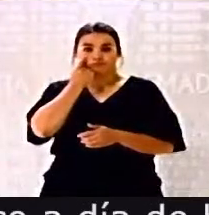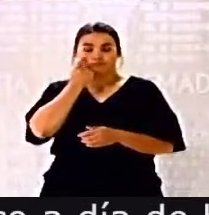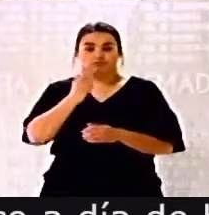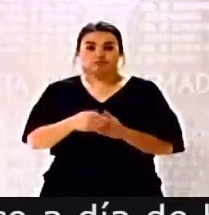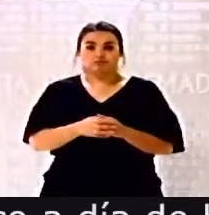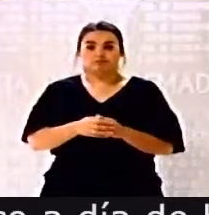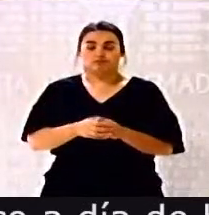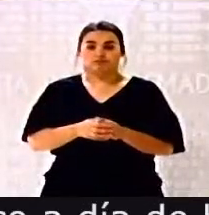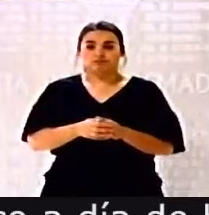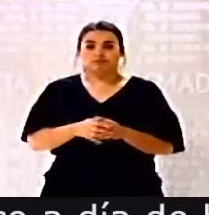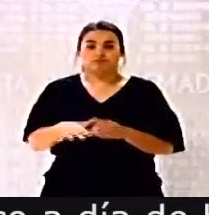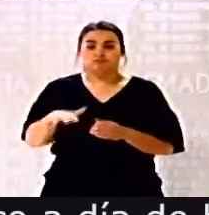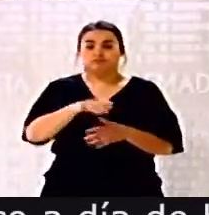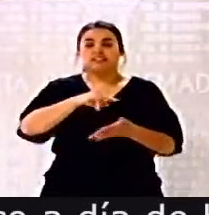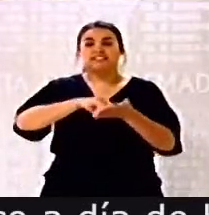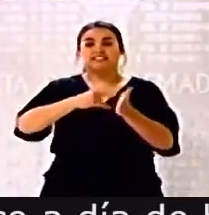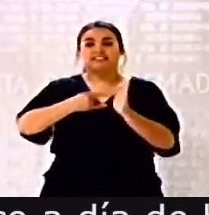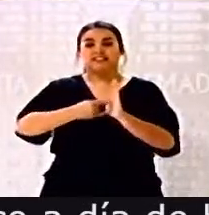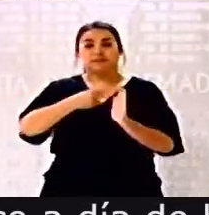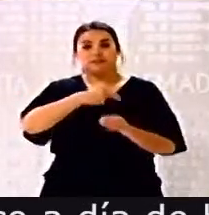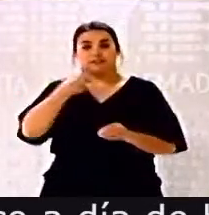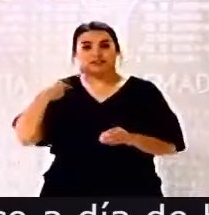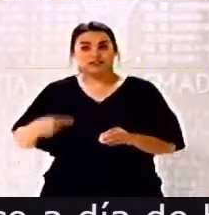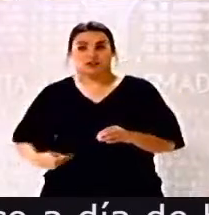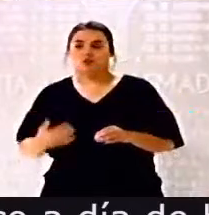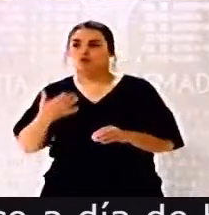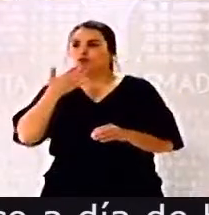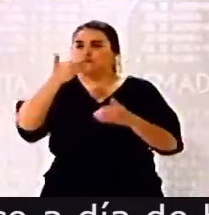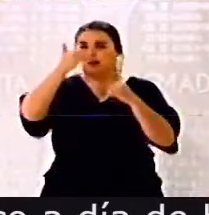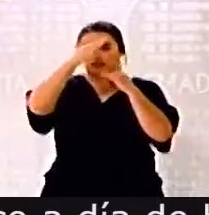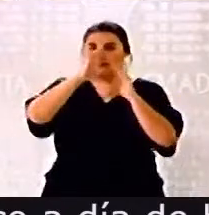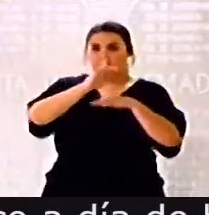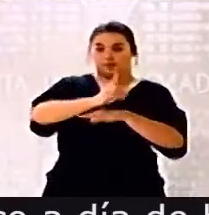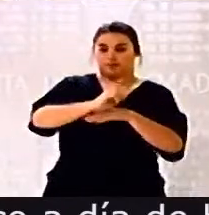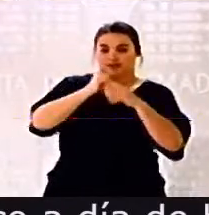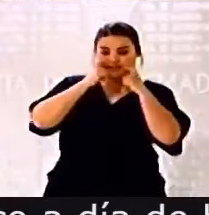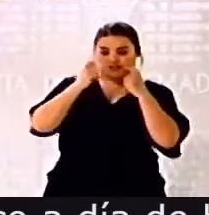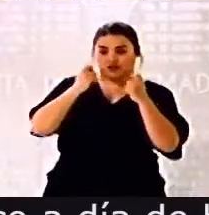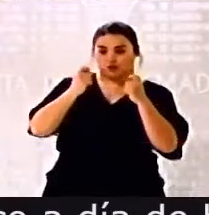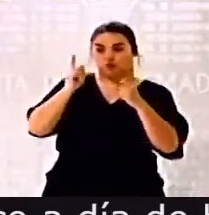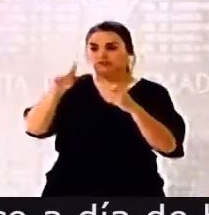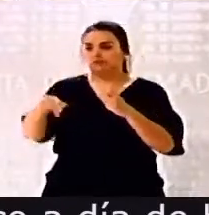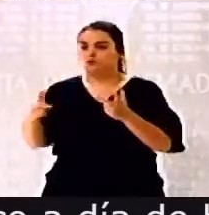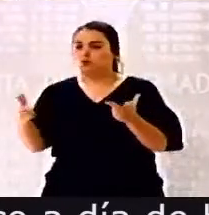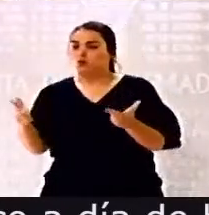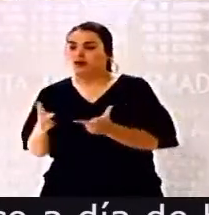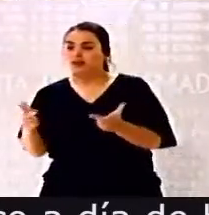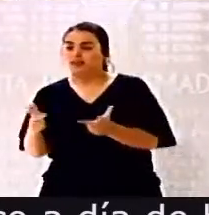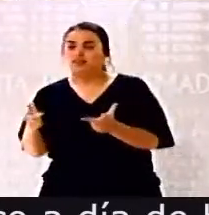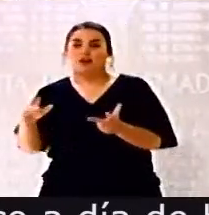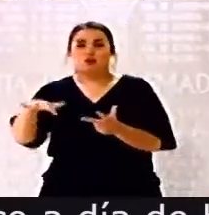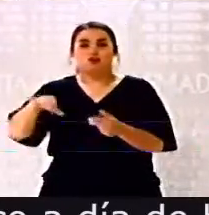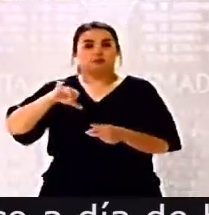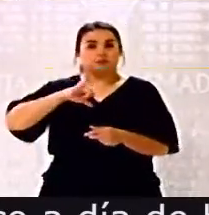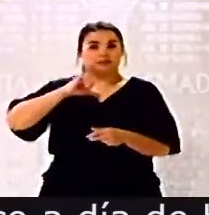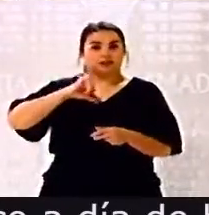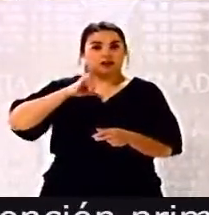en el sistema sanitario, tanto en atención primaria de salud como en urgencia de los